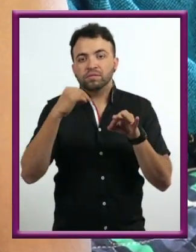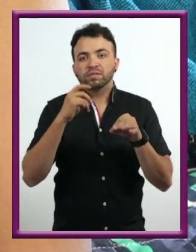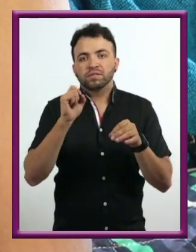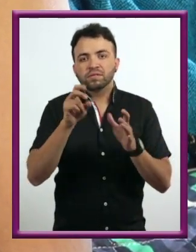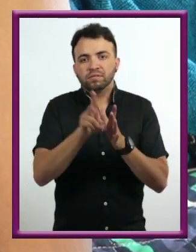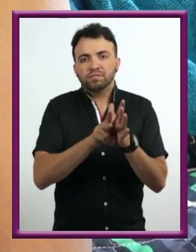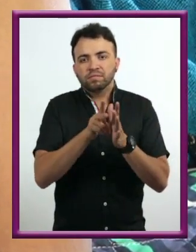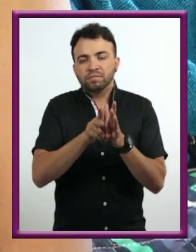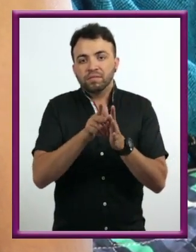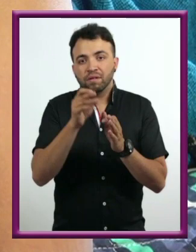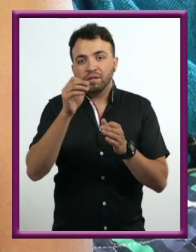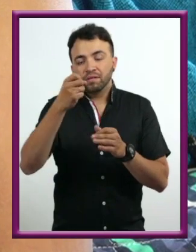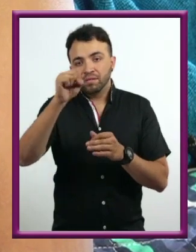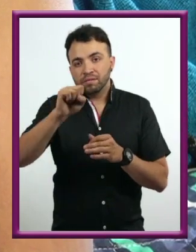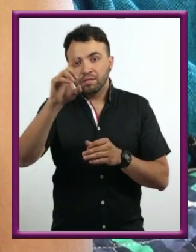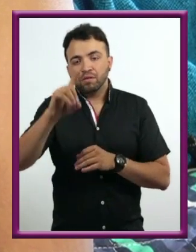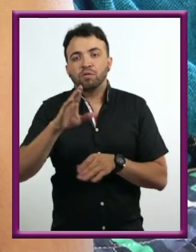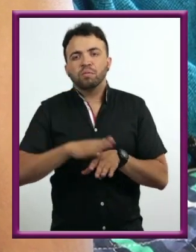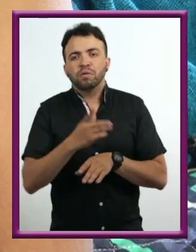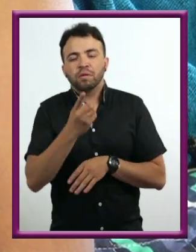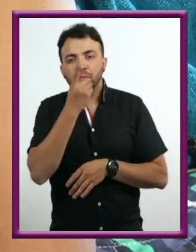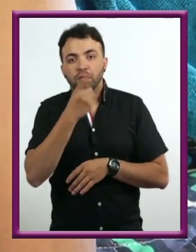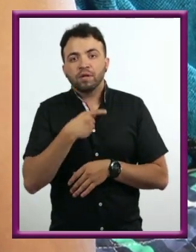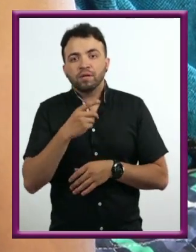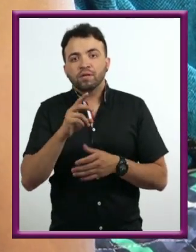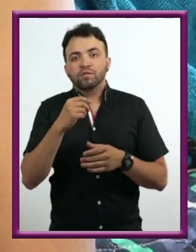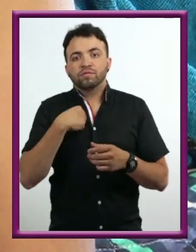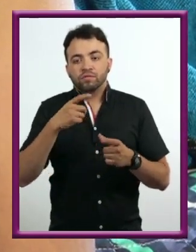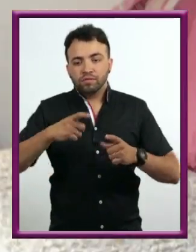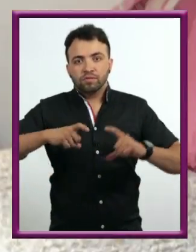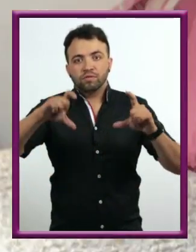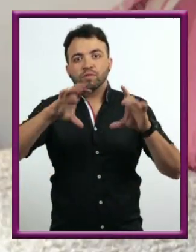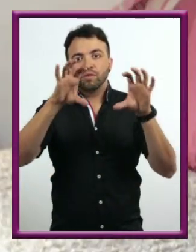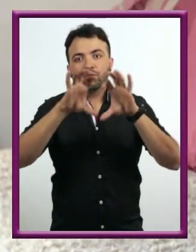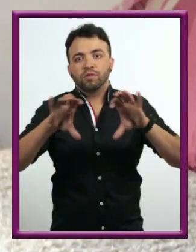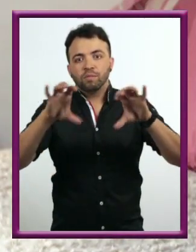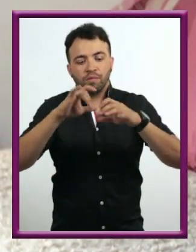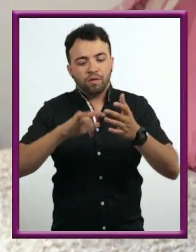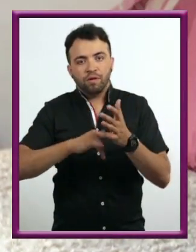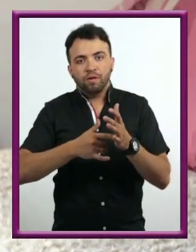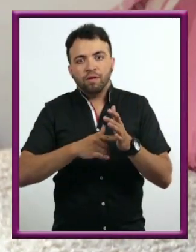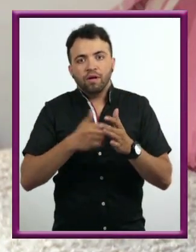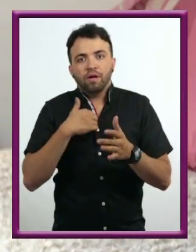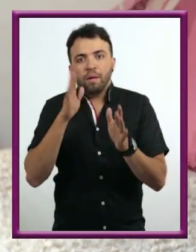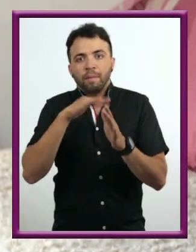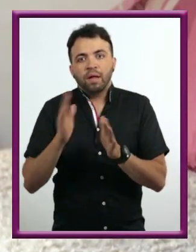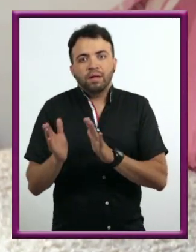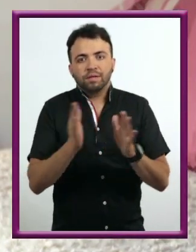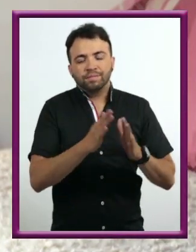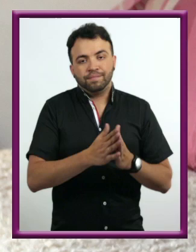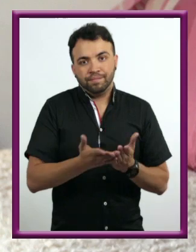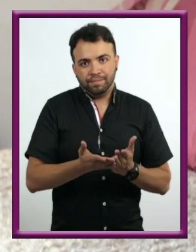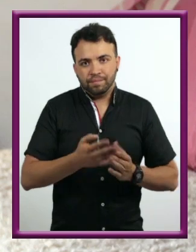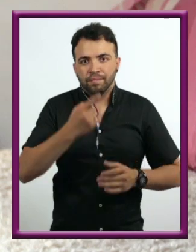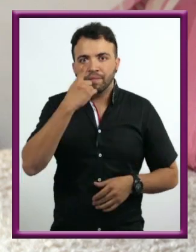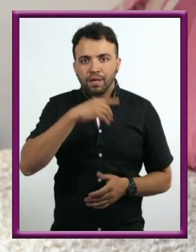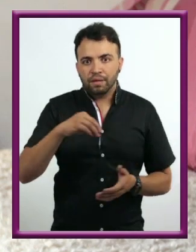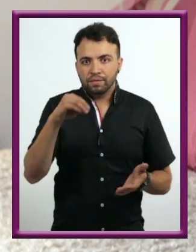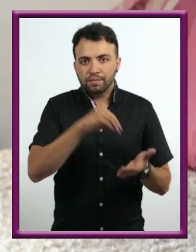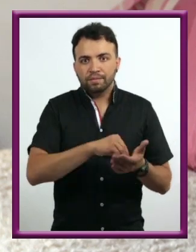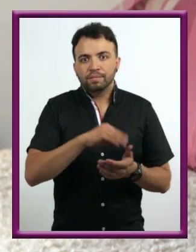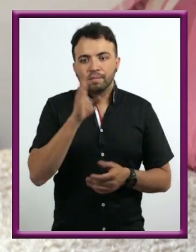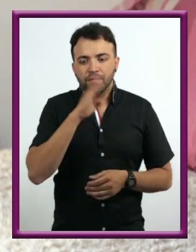que veremos el fin de semana. Todo porque utilicé la computadora fuera del horario que tenemos acordado para usarla. ¿Ves? ¿Para qué te portas